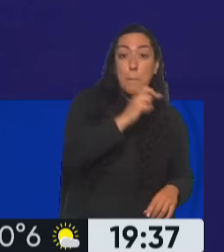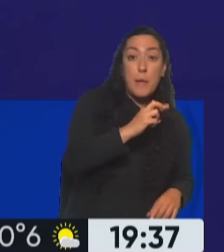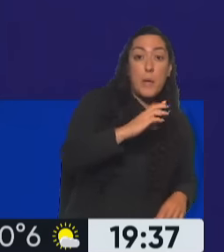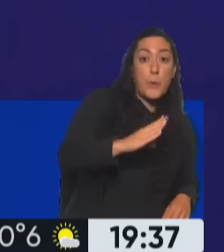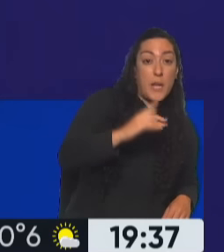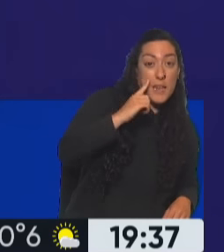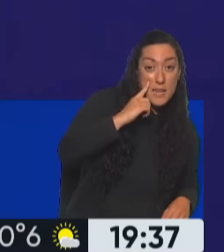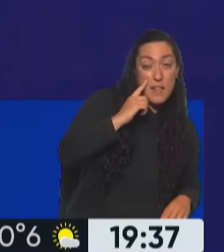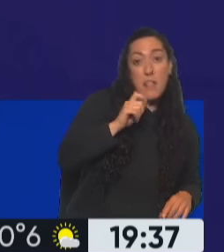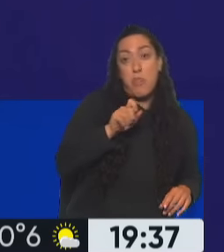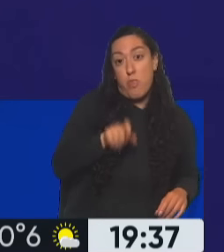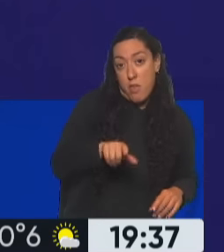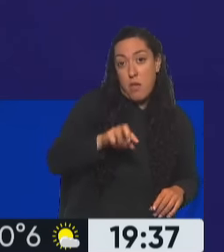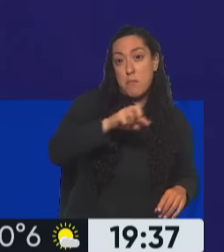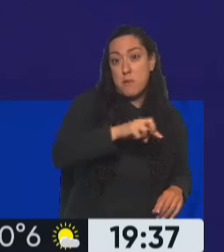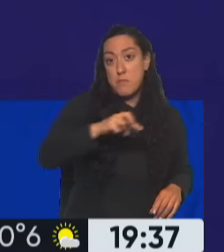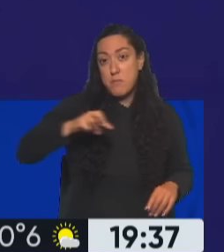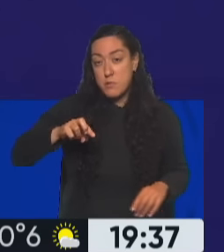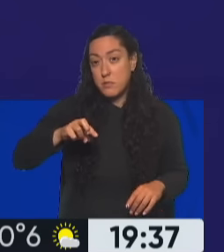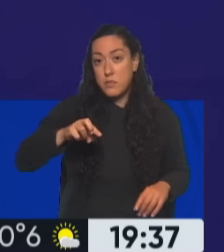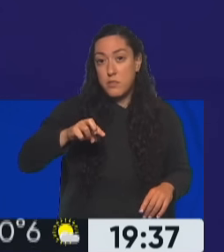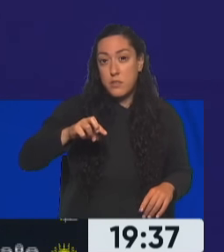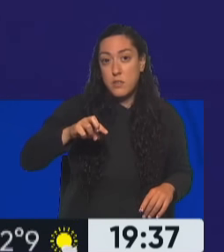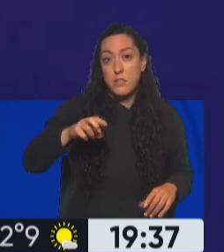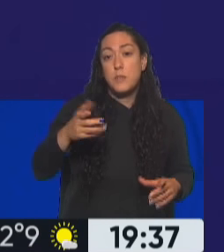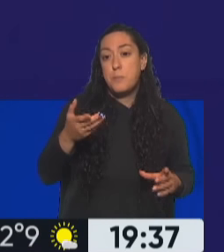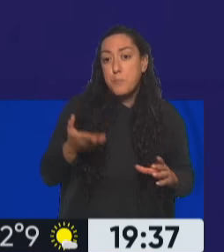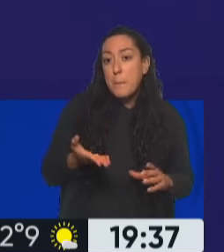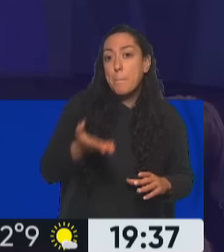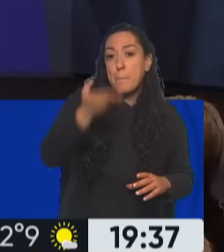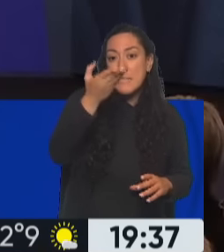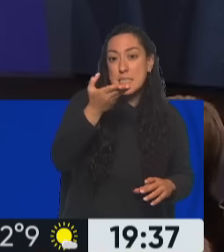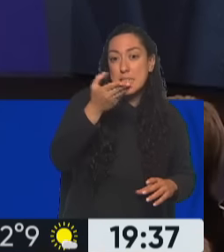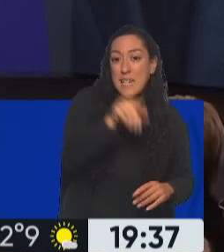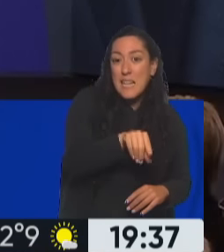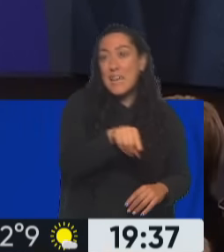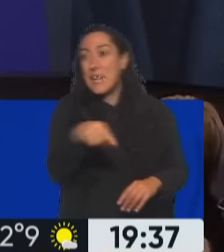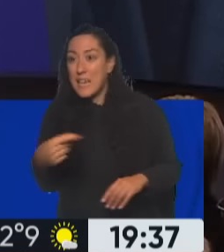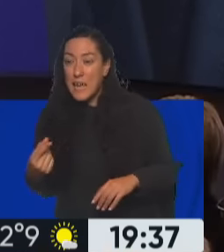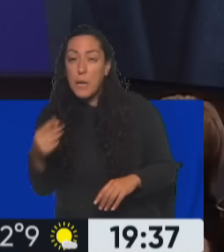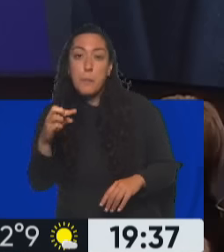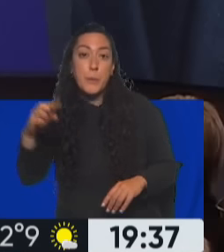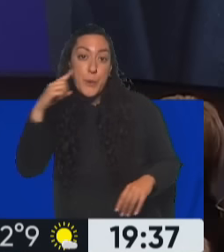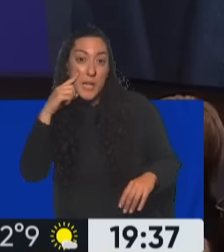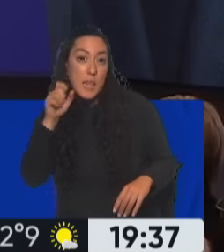PPP, ¿sí?, está más alto que mi